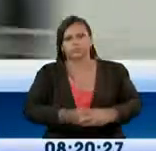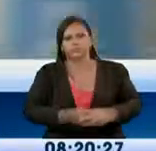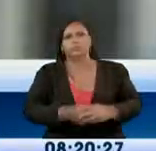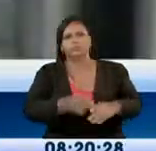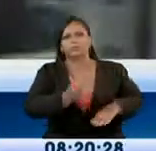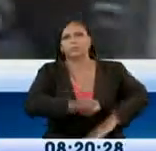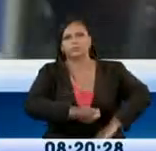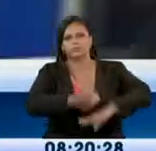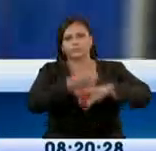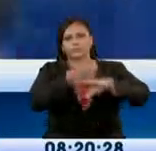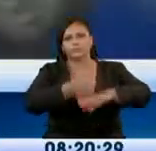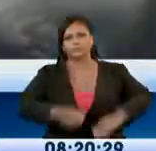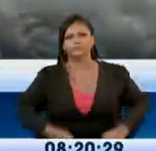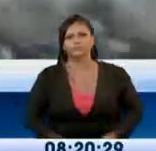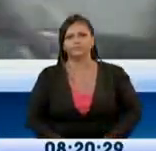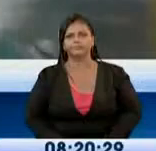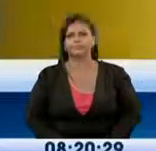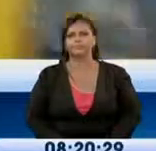señora.